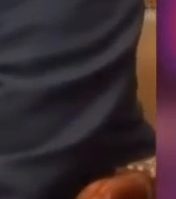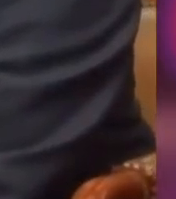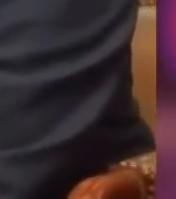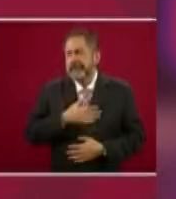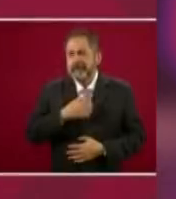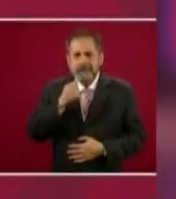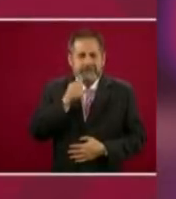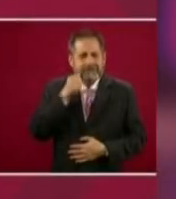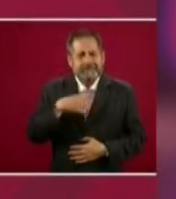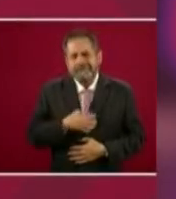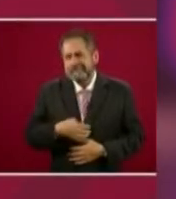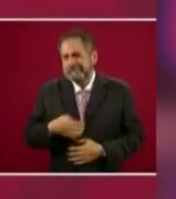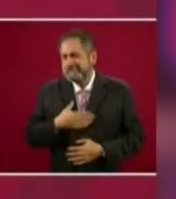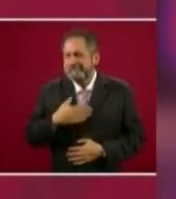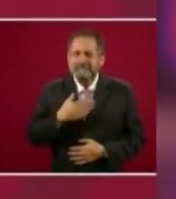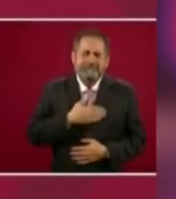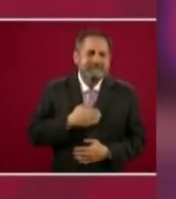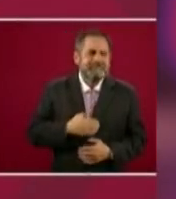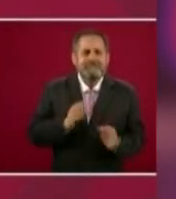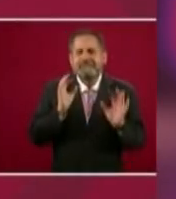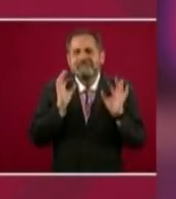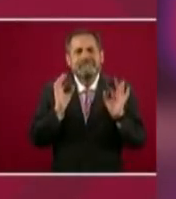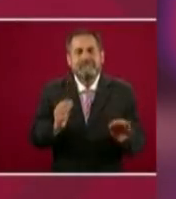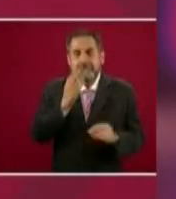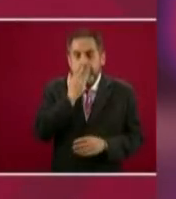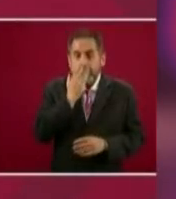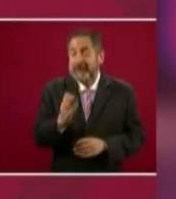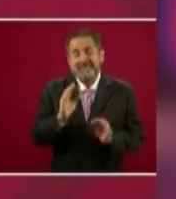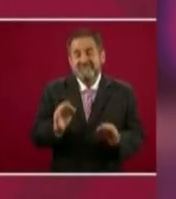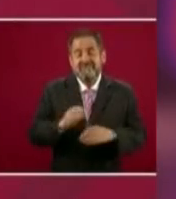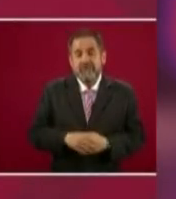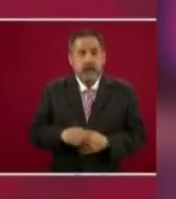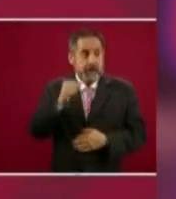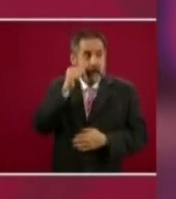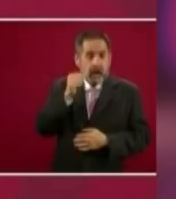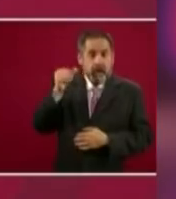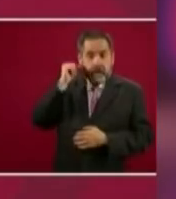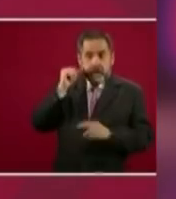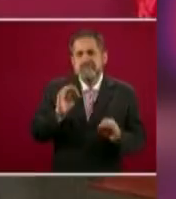que estaba dirigida a alterar su programa de gobierno y que las prioridades de